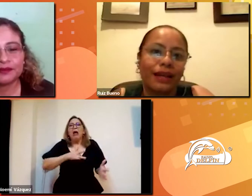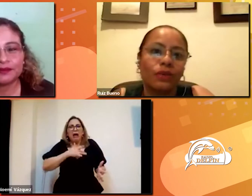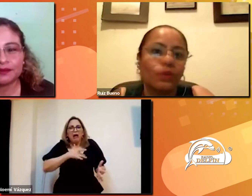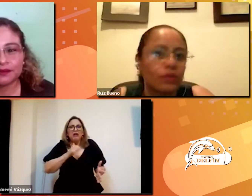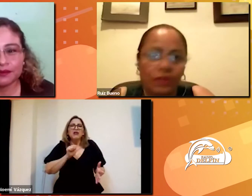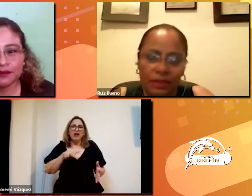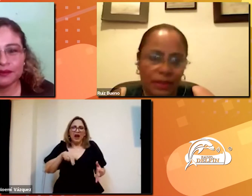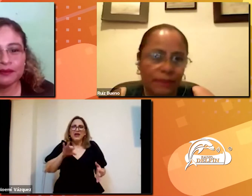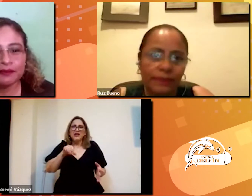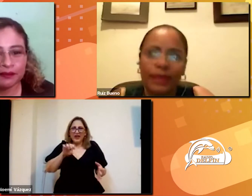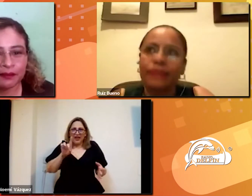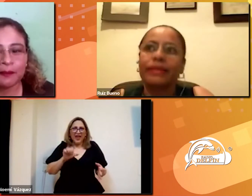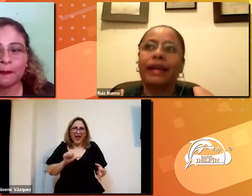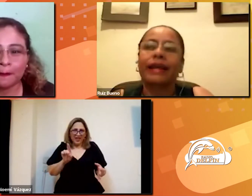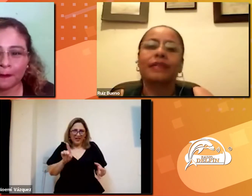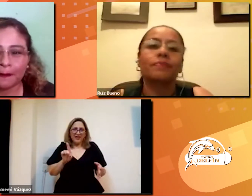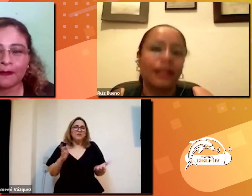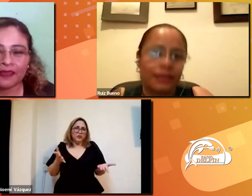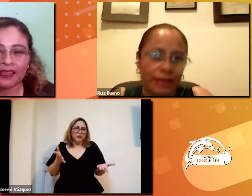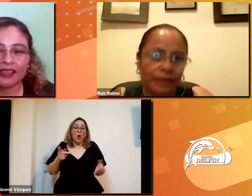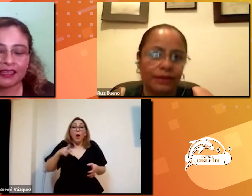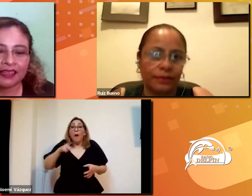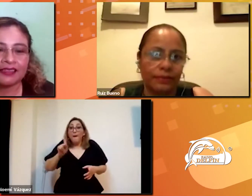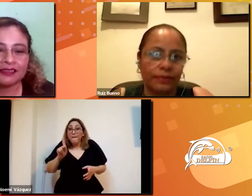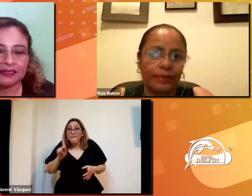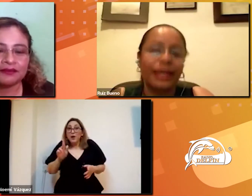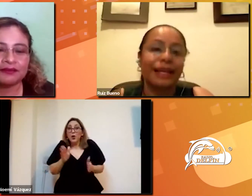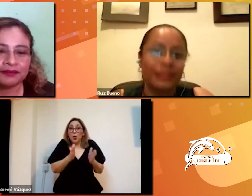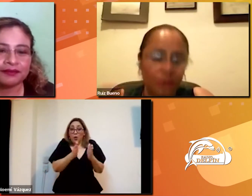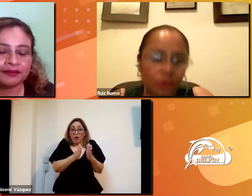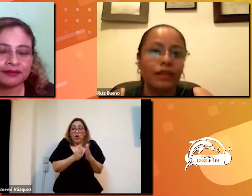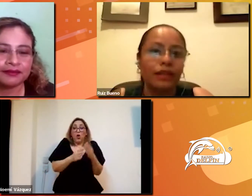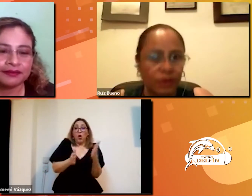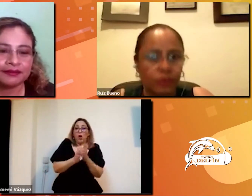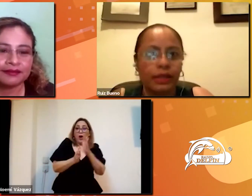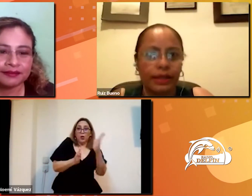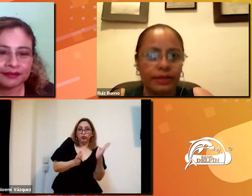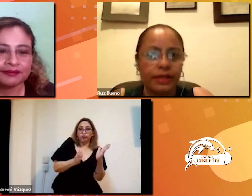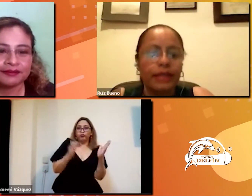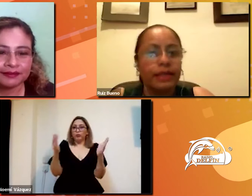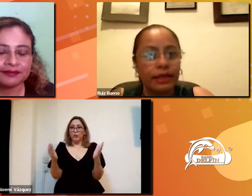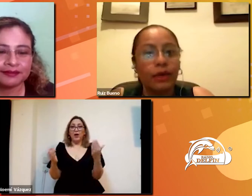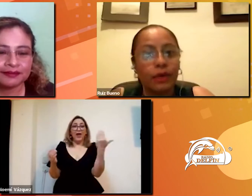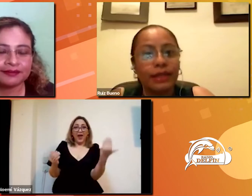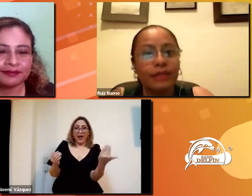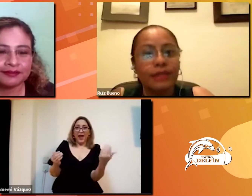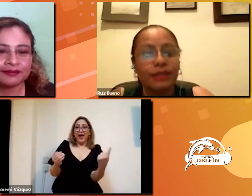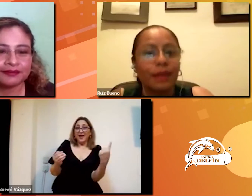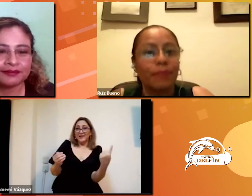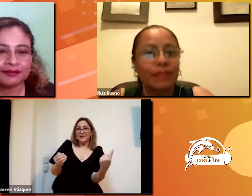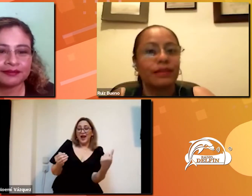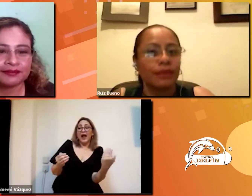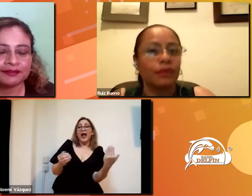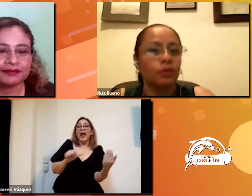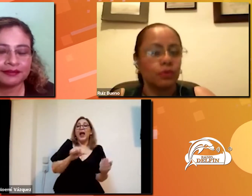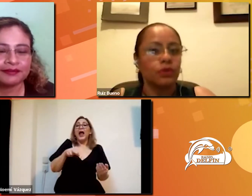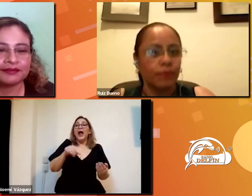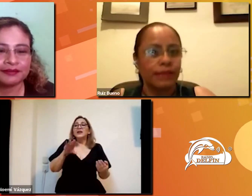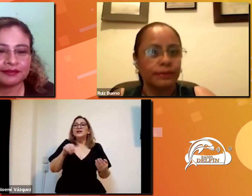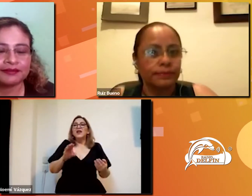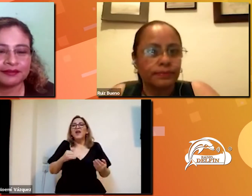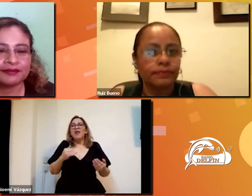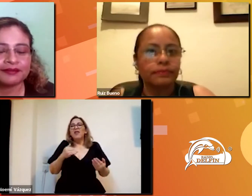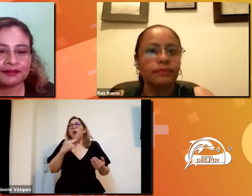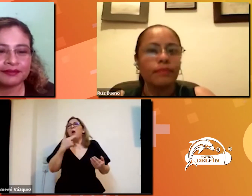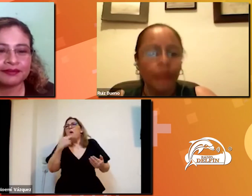de la que no nos sirve, de la que es paralizante, de la que sí nos trae dificultades y que hoy en día se está presentando mucho